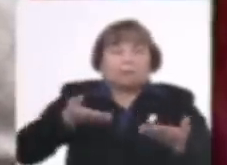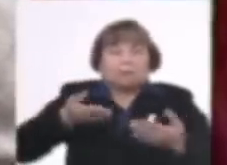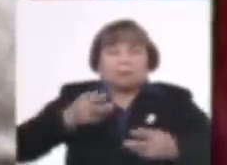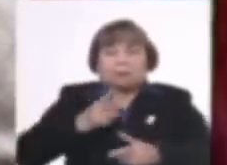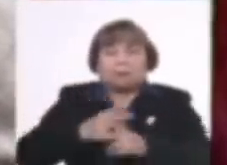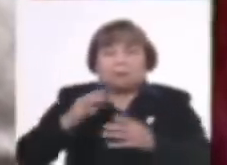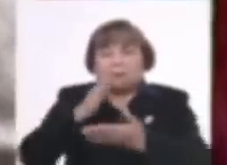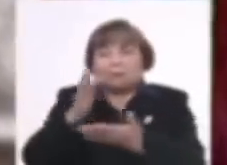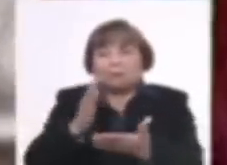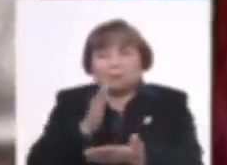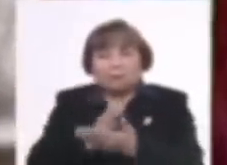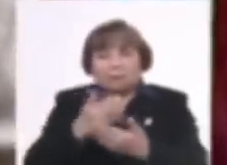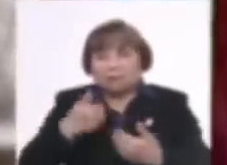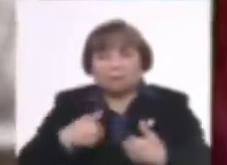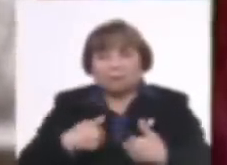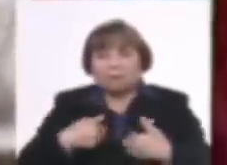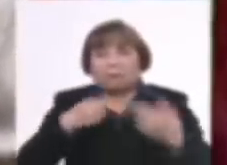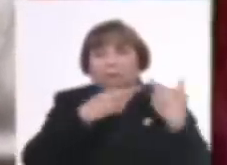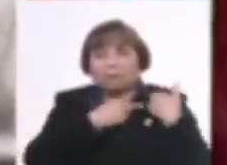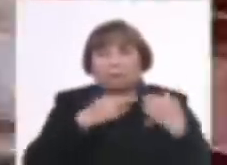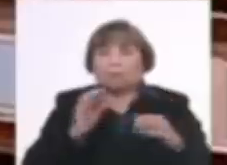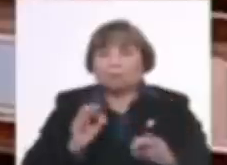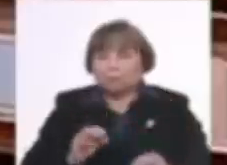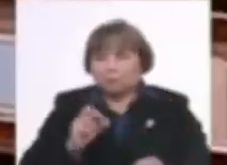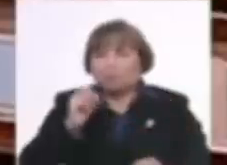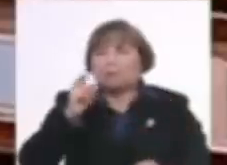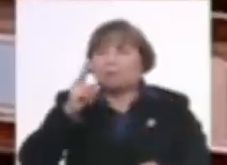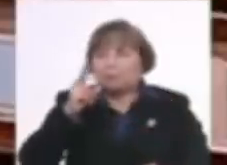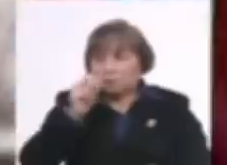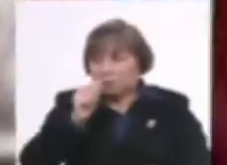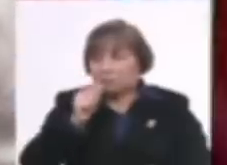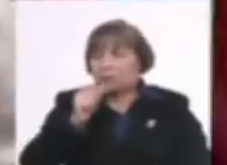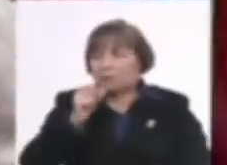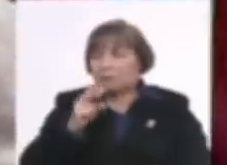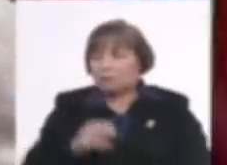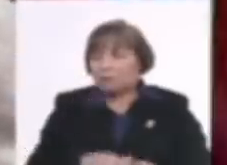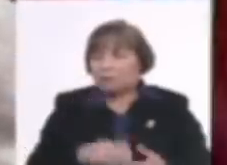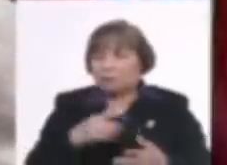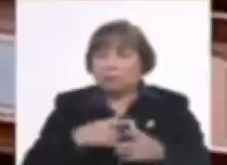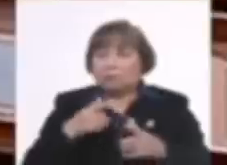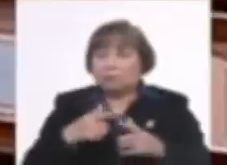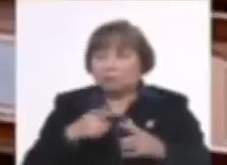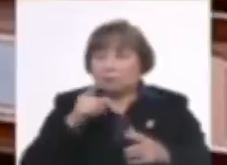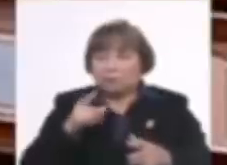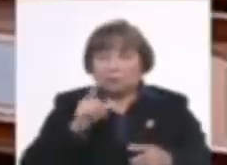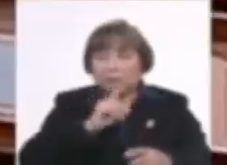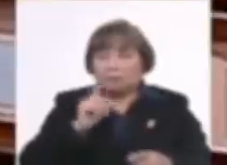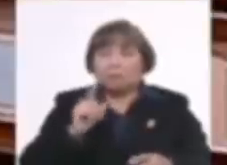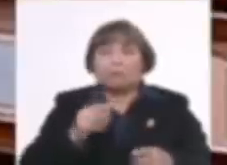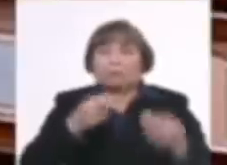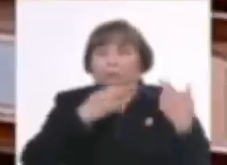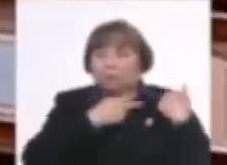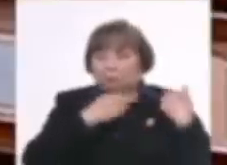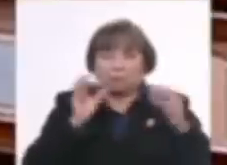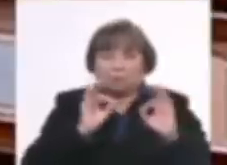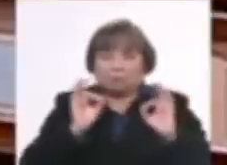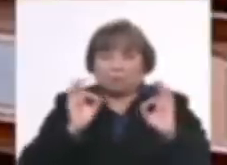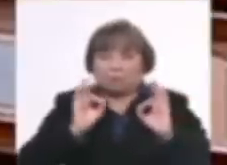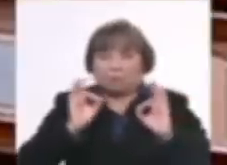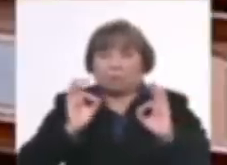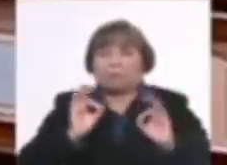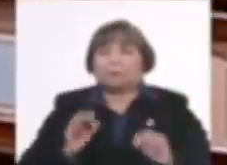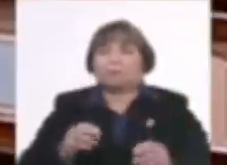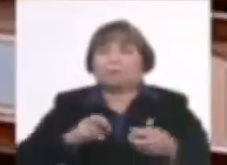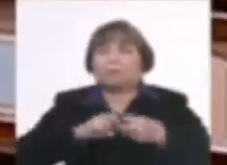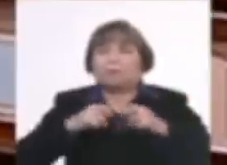generar problemas con algo que a mí no me corresponde? Ah, ok. Entonces, no me corresponde. Entonces, usted no le corresponde, no tendría por qué